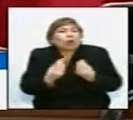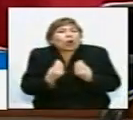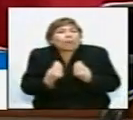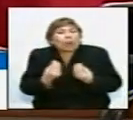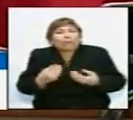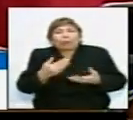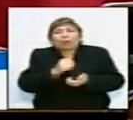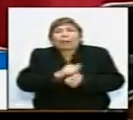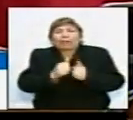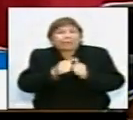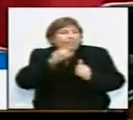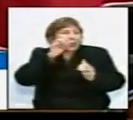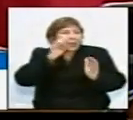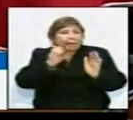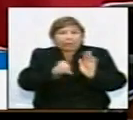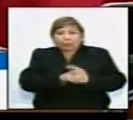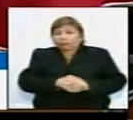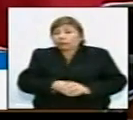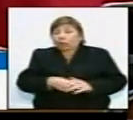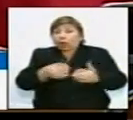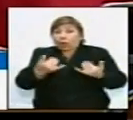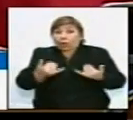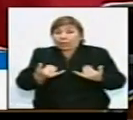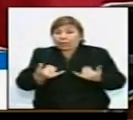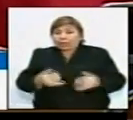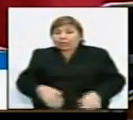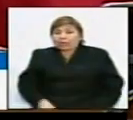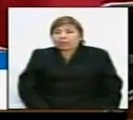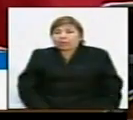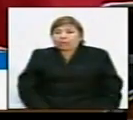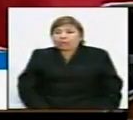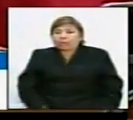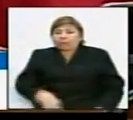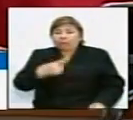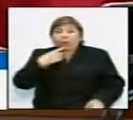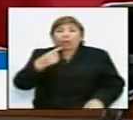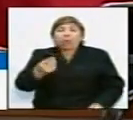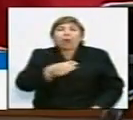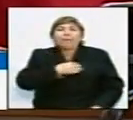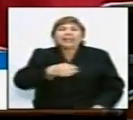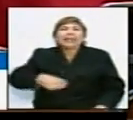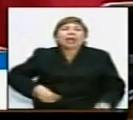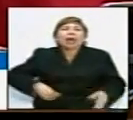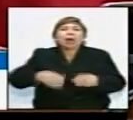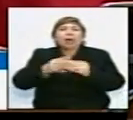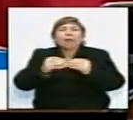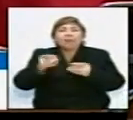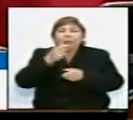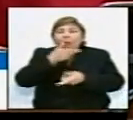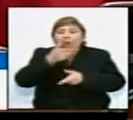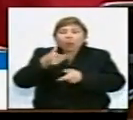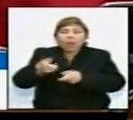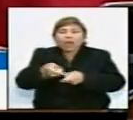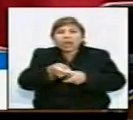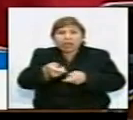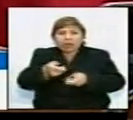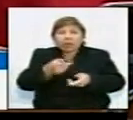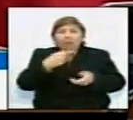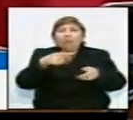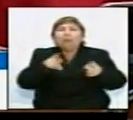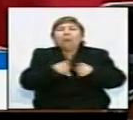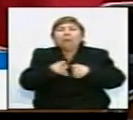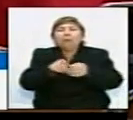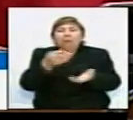eso implica, por ejemplo, que hoy día somos el Ministerio de Agricultura y Riego y